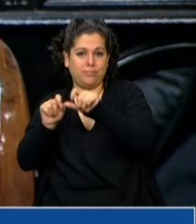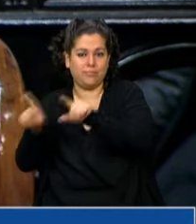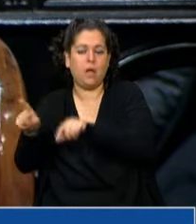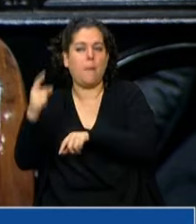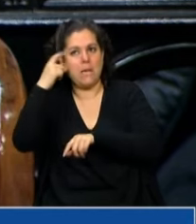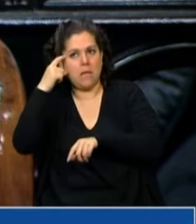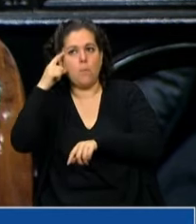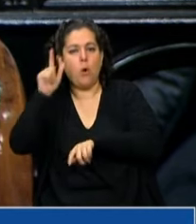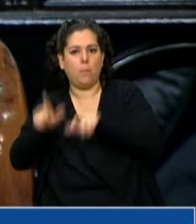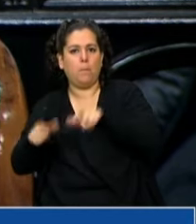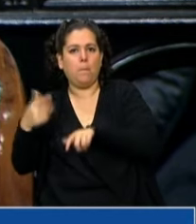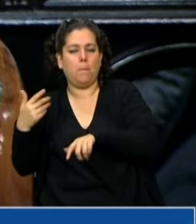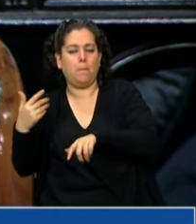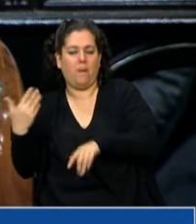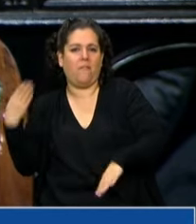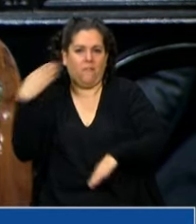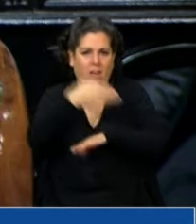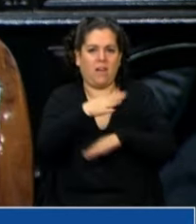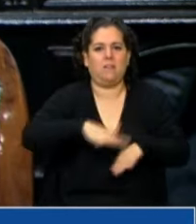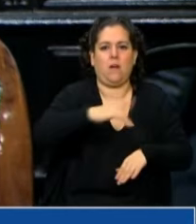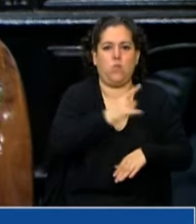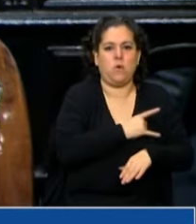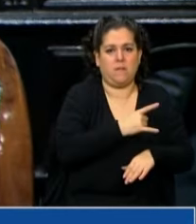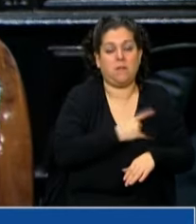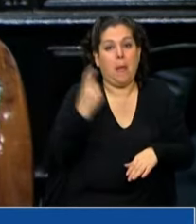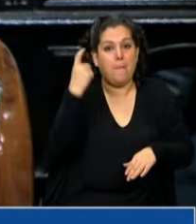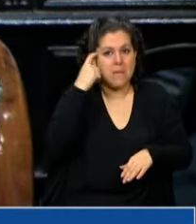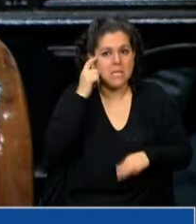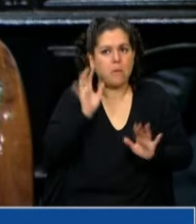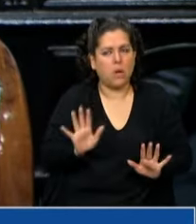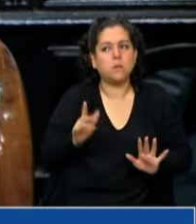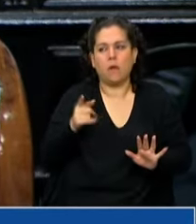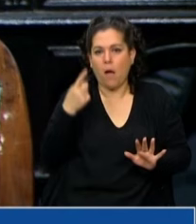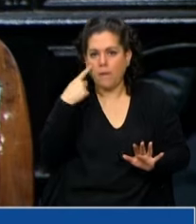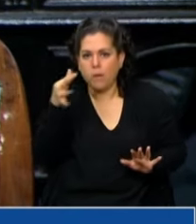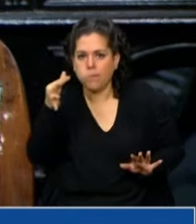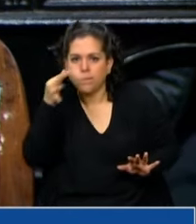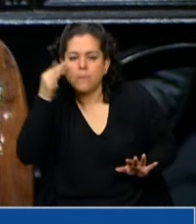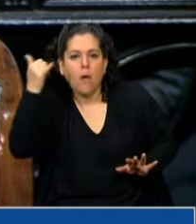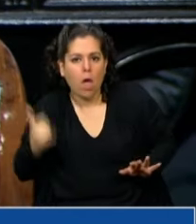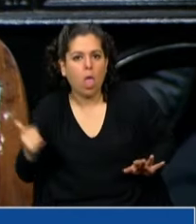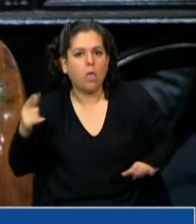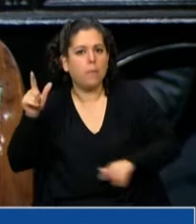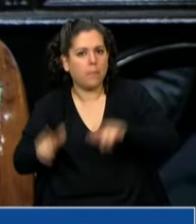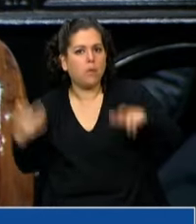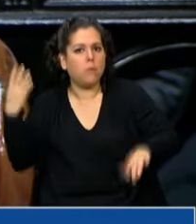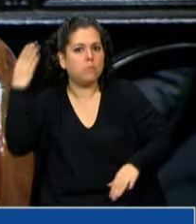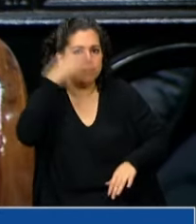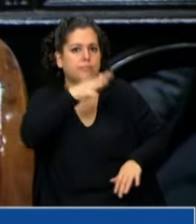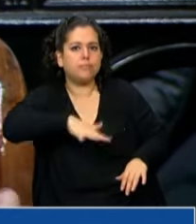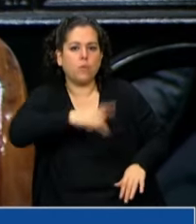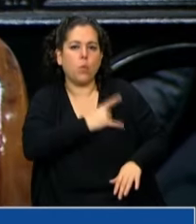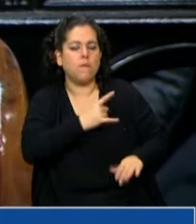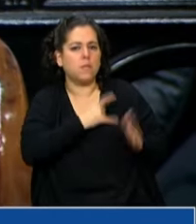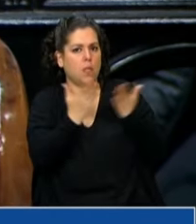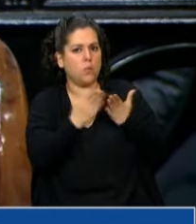a la universidad. Por eso pensamos y comprobamos que eso ocurre. Pensamos y decimos, como decía Cristina Fernández